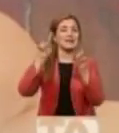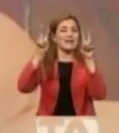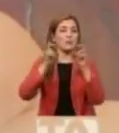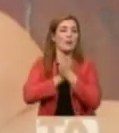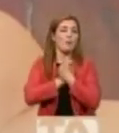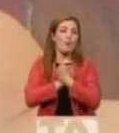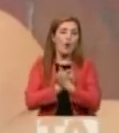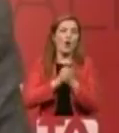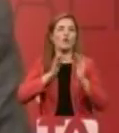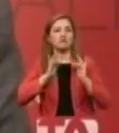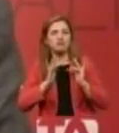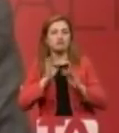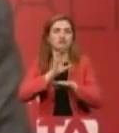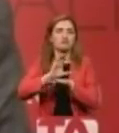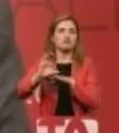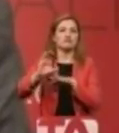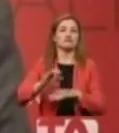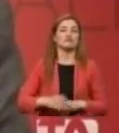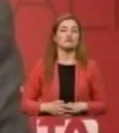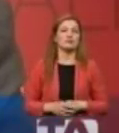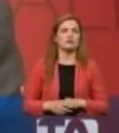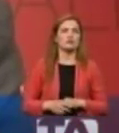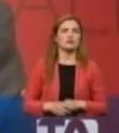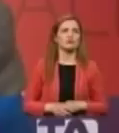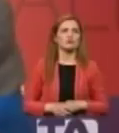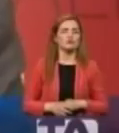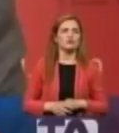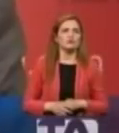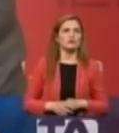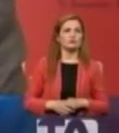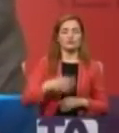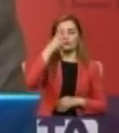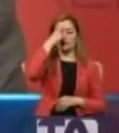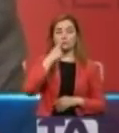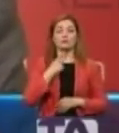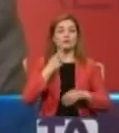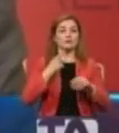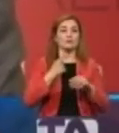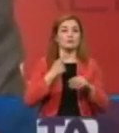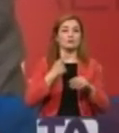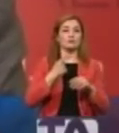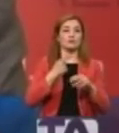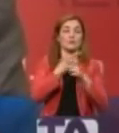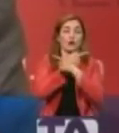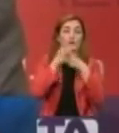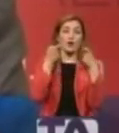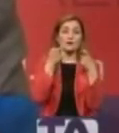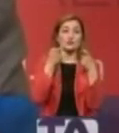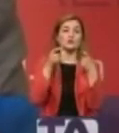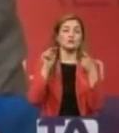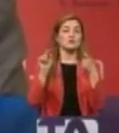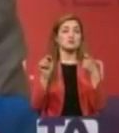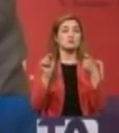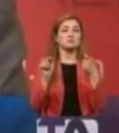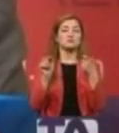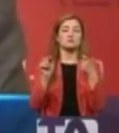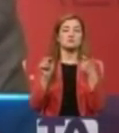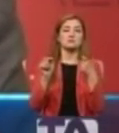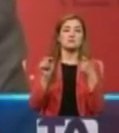temas sentimentales. Cuando se crea el perfil falso, el perfil ficticio, perdón, en este perfil lo que sucede es